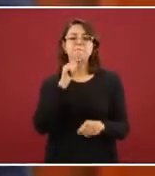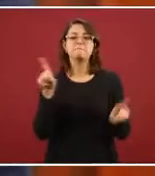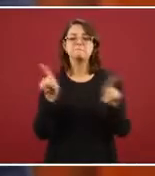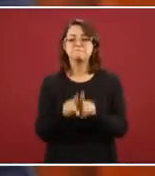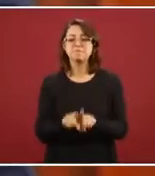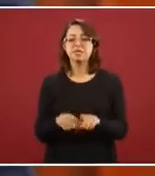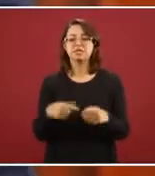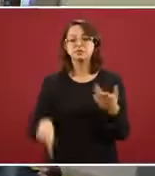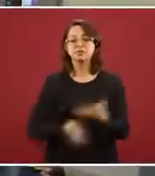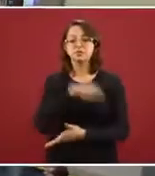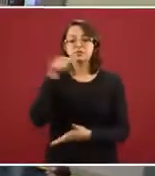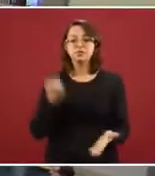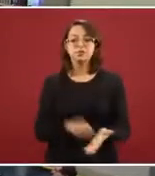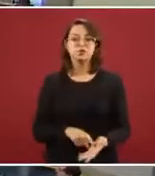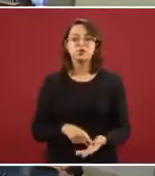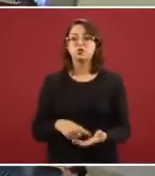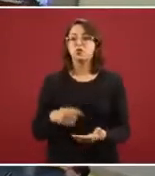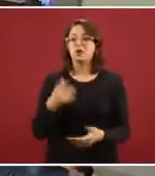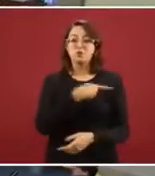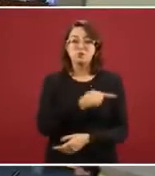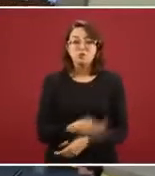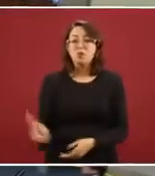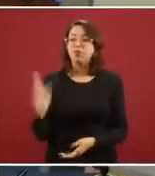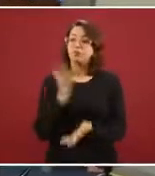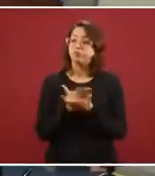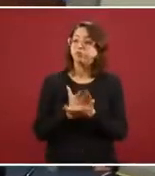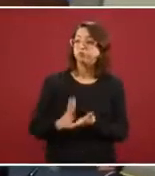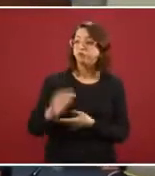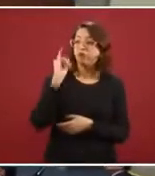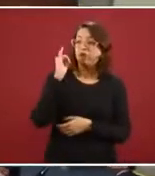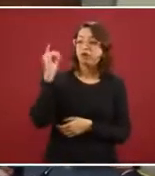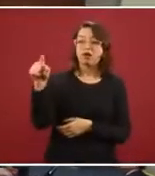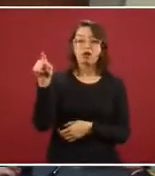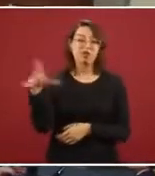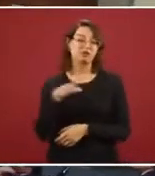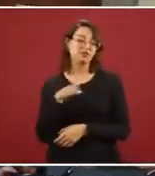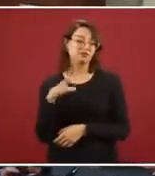marginadas más pobres del país